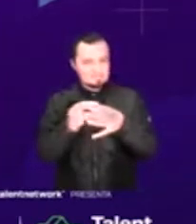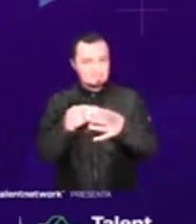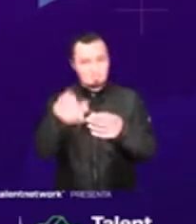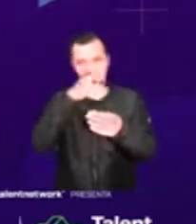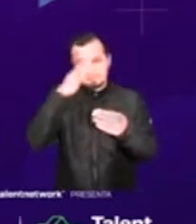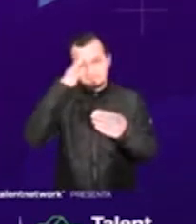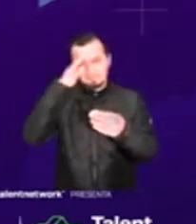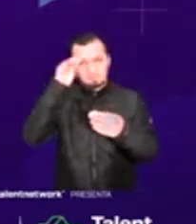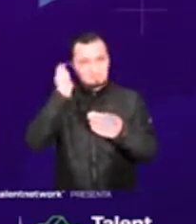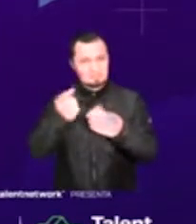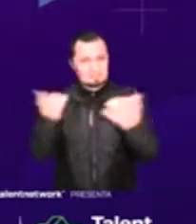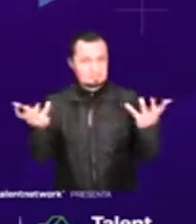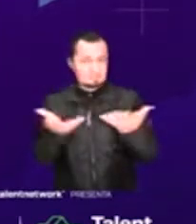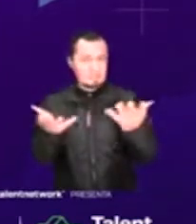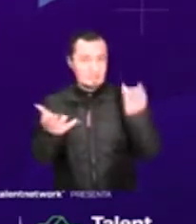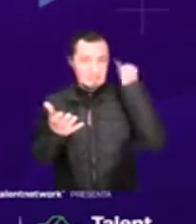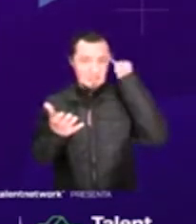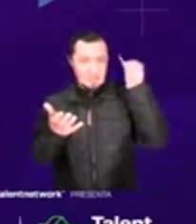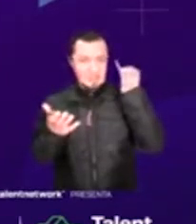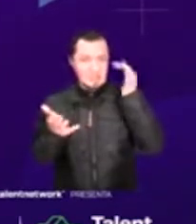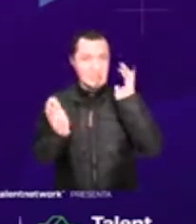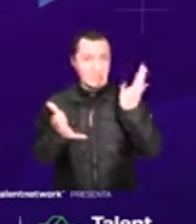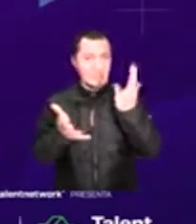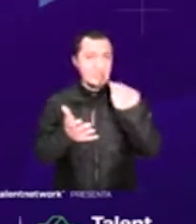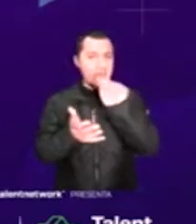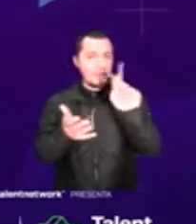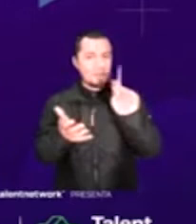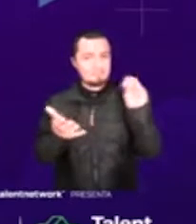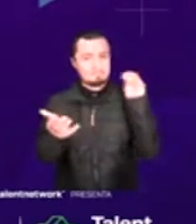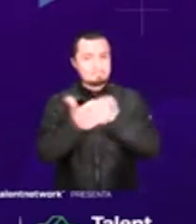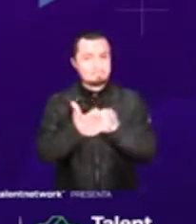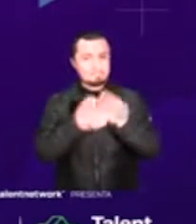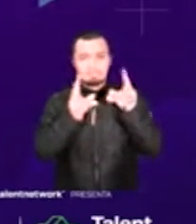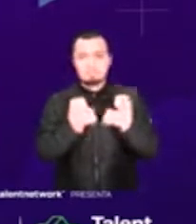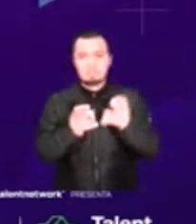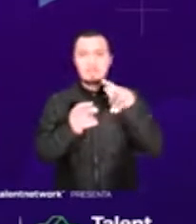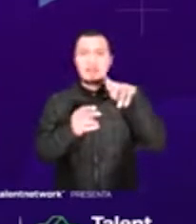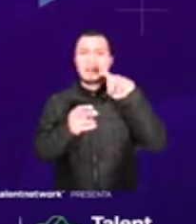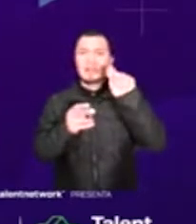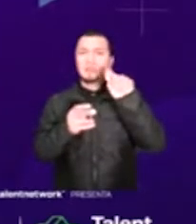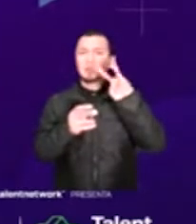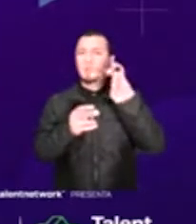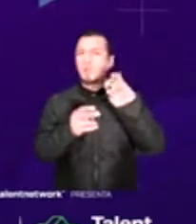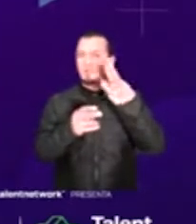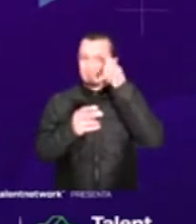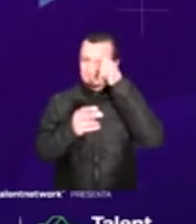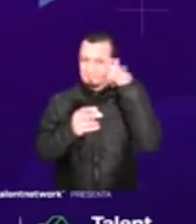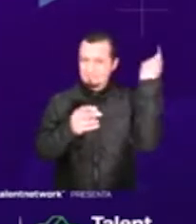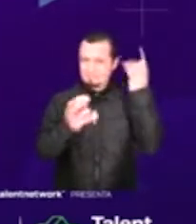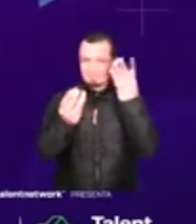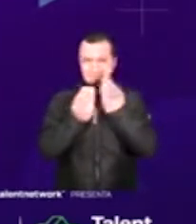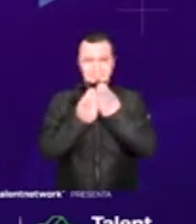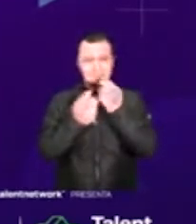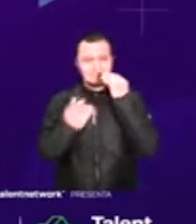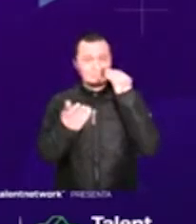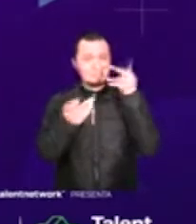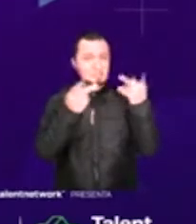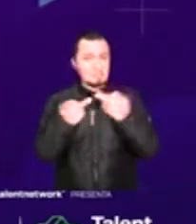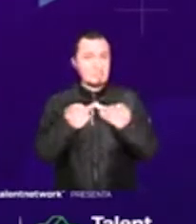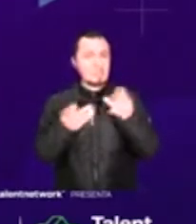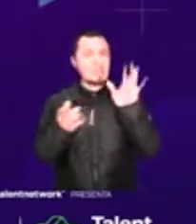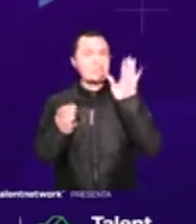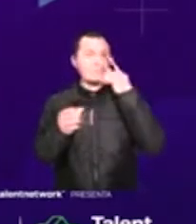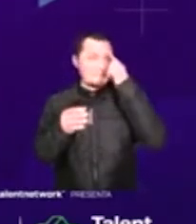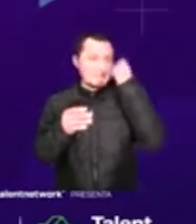agenda personalizada utilizando la aplicación y sobre todo que aproveches el networking es muy sencillo hacer el networking te haces una cuenta muy